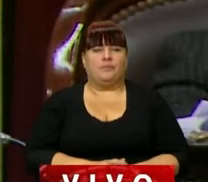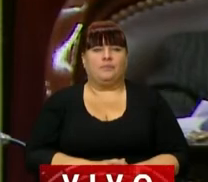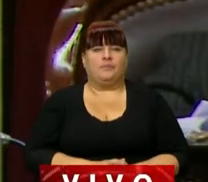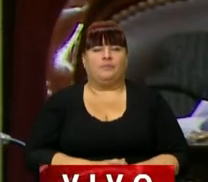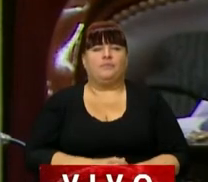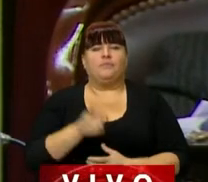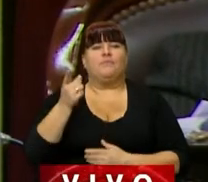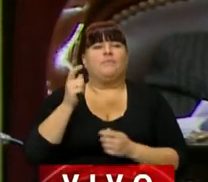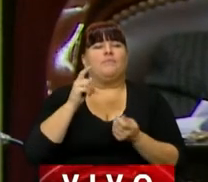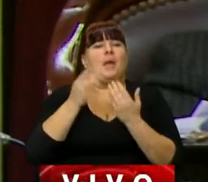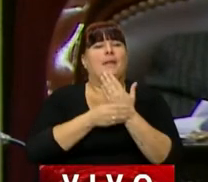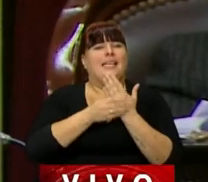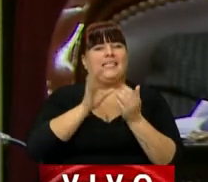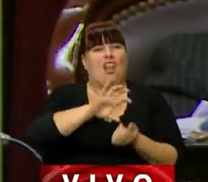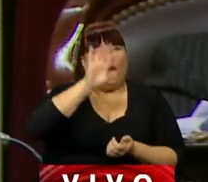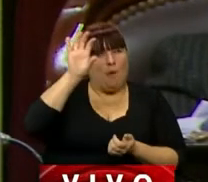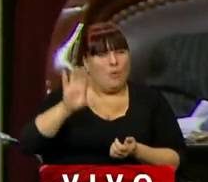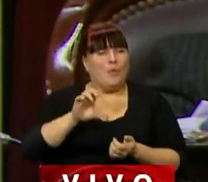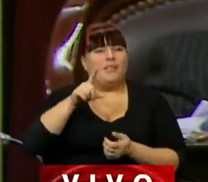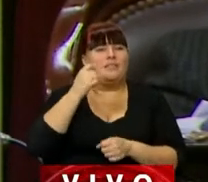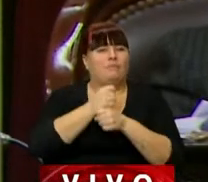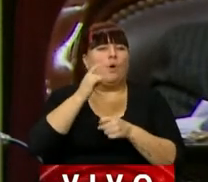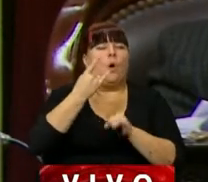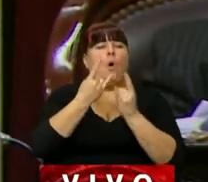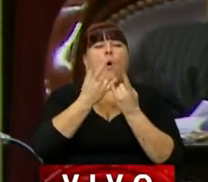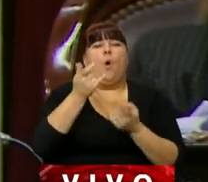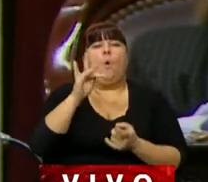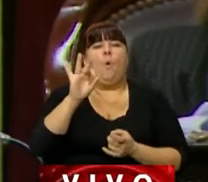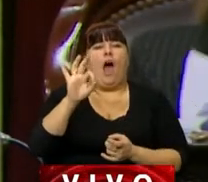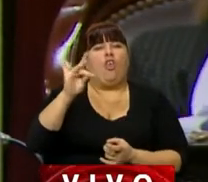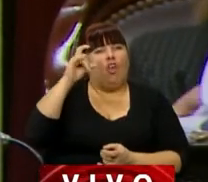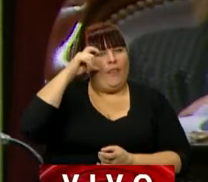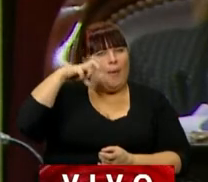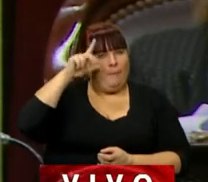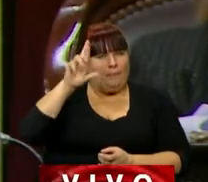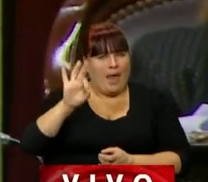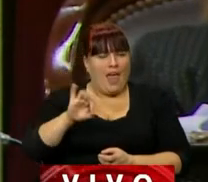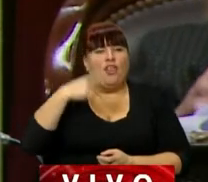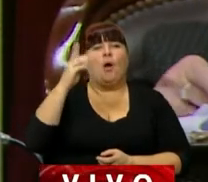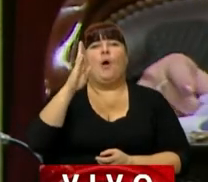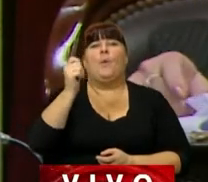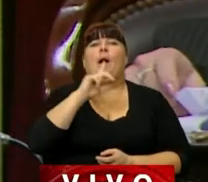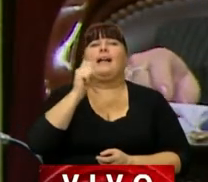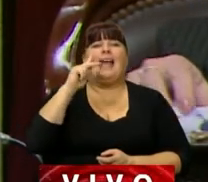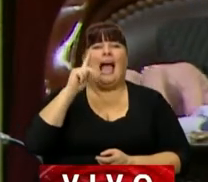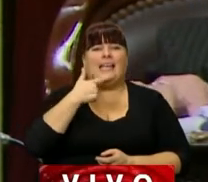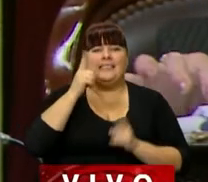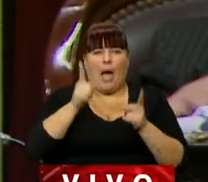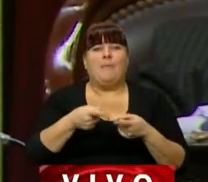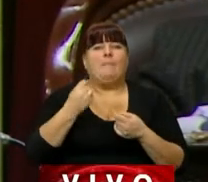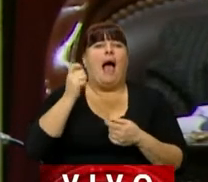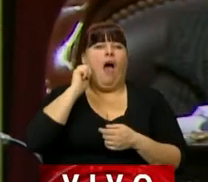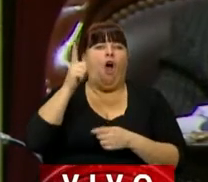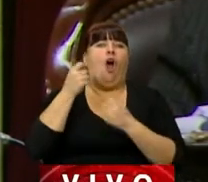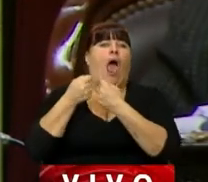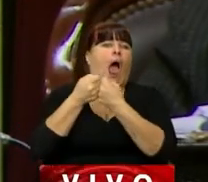del Ministerio de Interior, que trabajó muchísimo el ministro Guado de Pedro y Silvina Batakis para poder llegar a